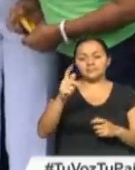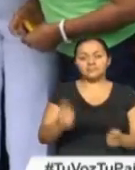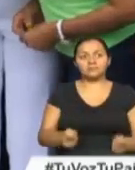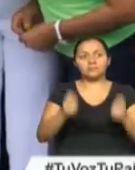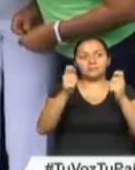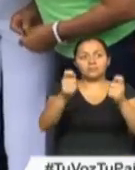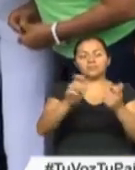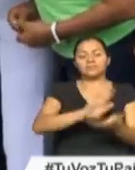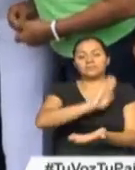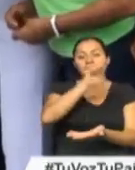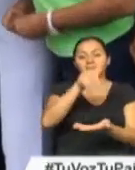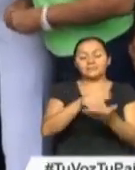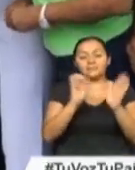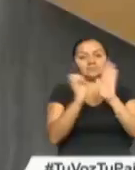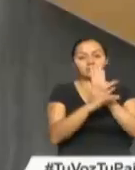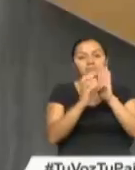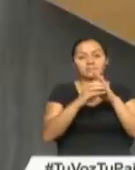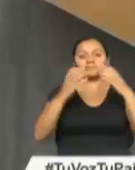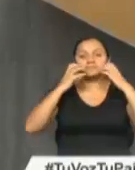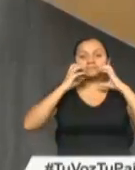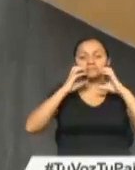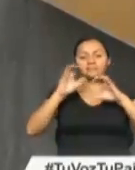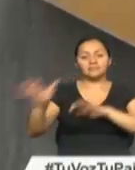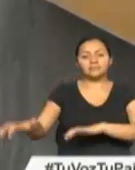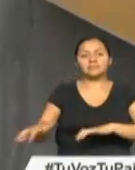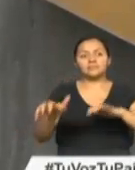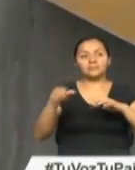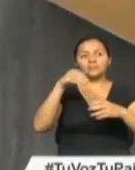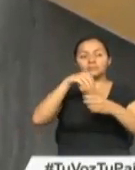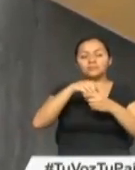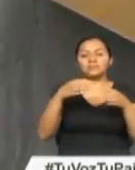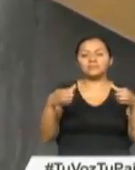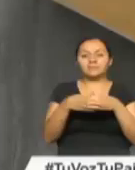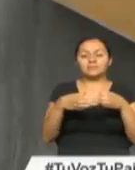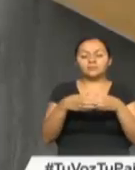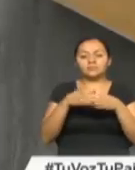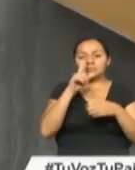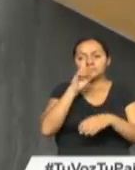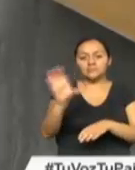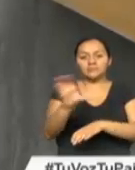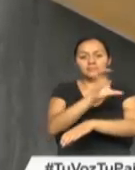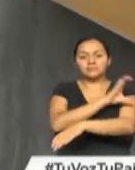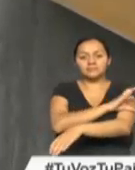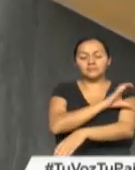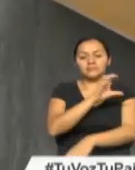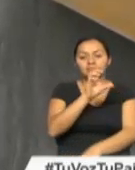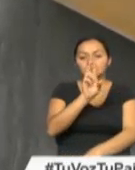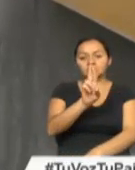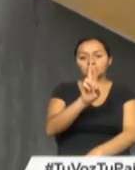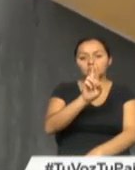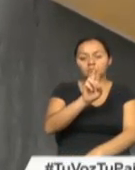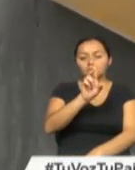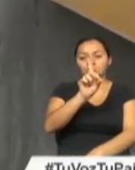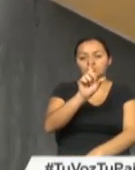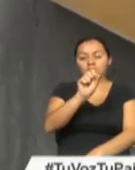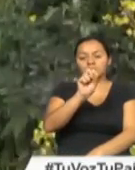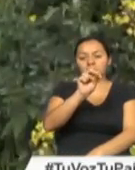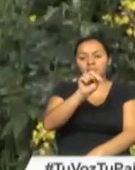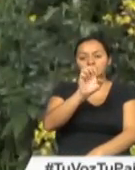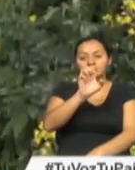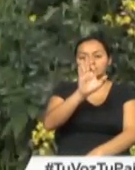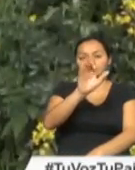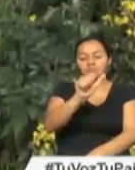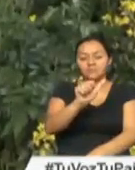un centro de acopio de maíz a los agricultores de la Asociación de Campesinos de Desarrollo Integral Pijuyo del